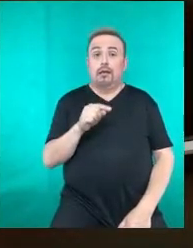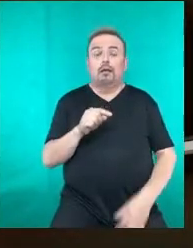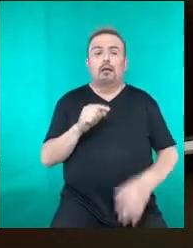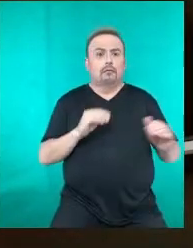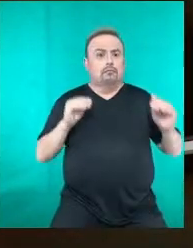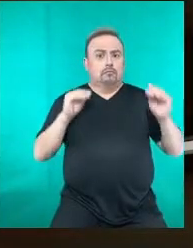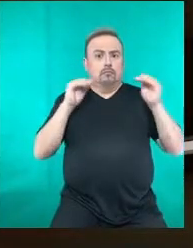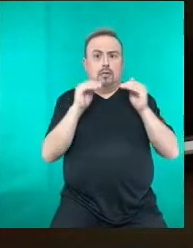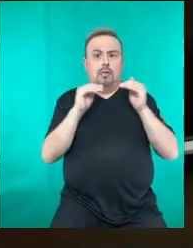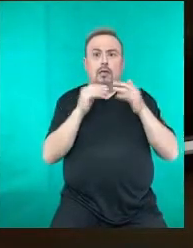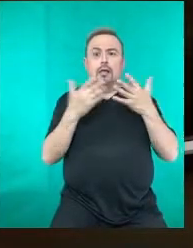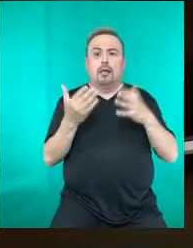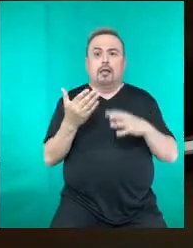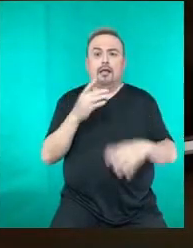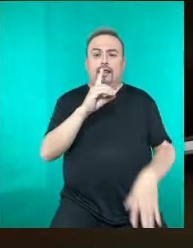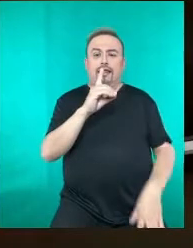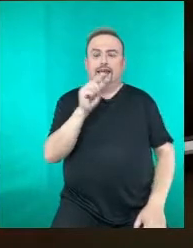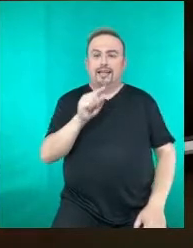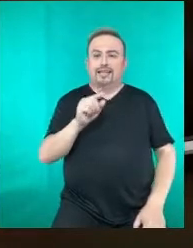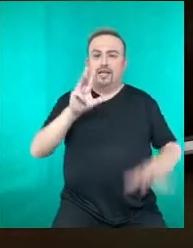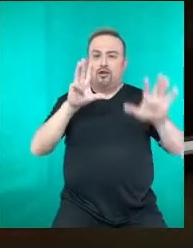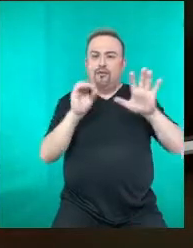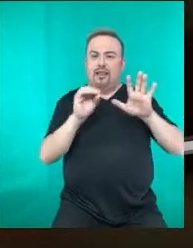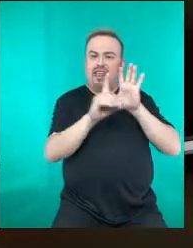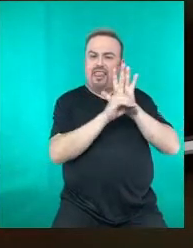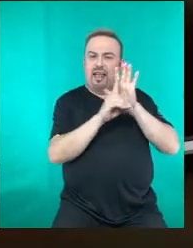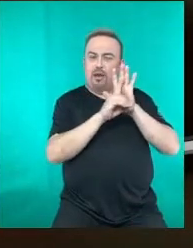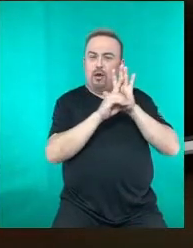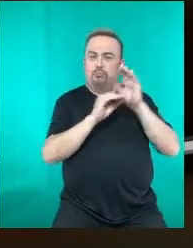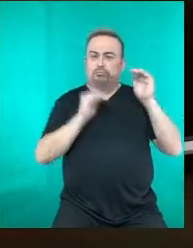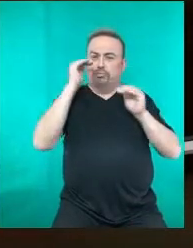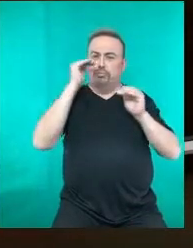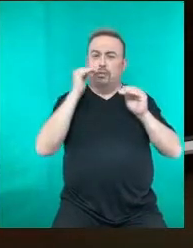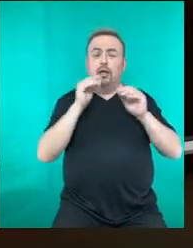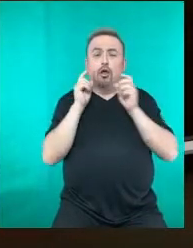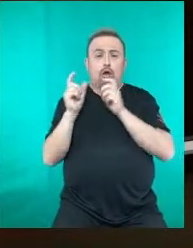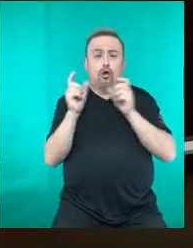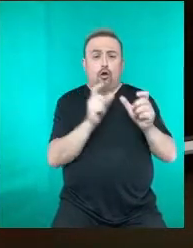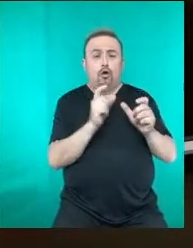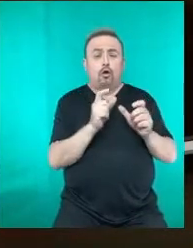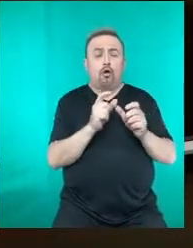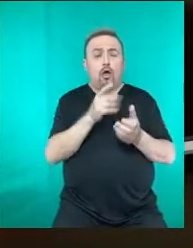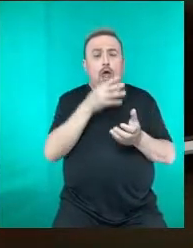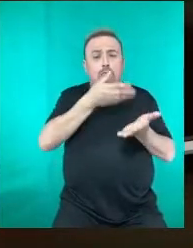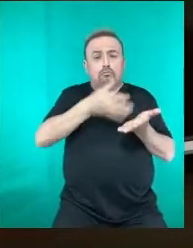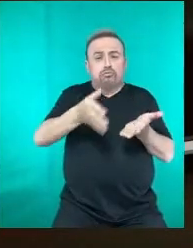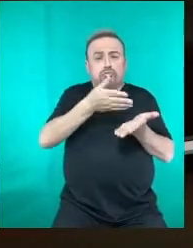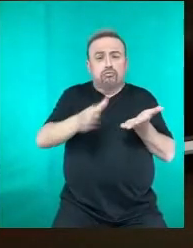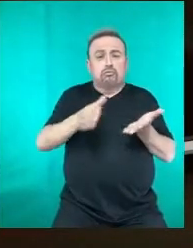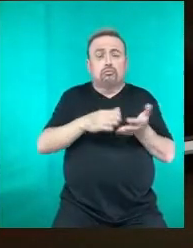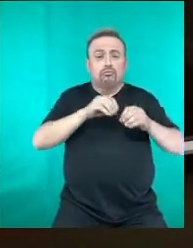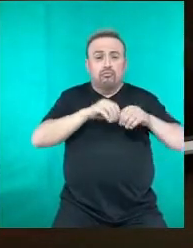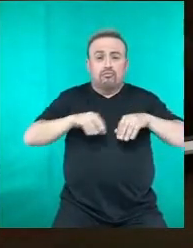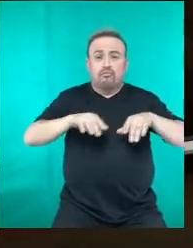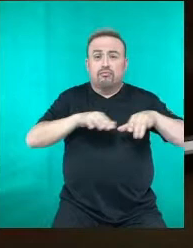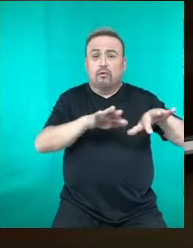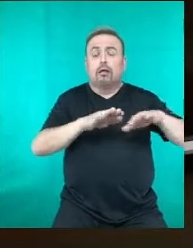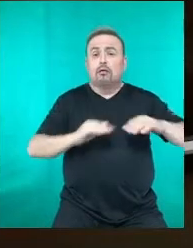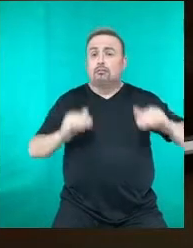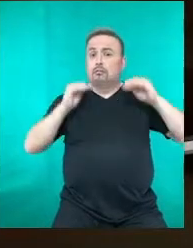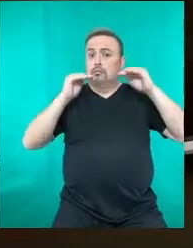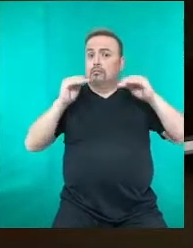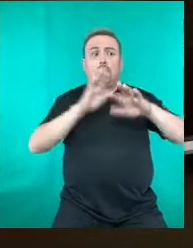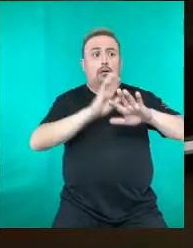el DS90 en su momento, el Decreto Supremo 90, que regula la descarga de residuos líquidos a cuerpos superficiales, se definió un estándar y se dijo,